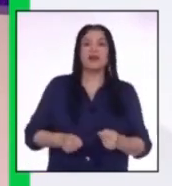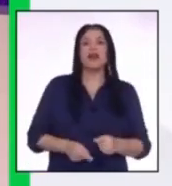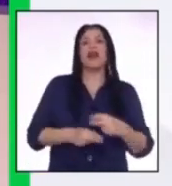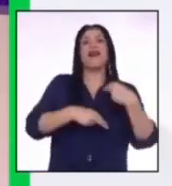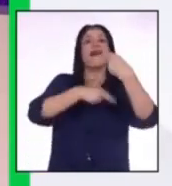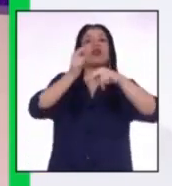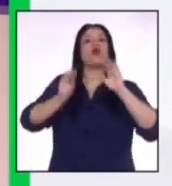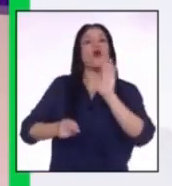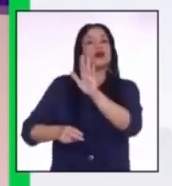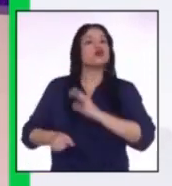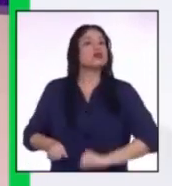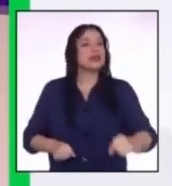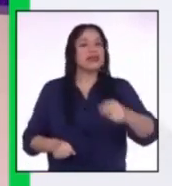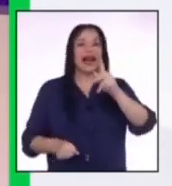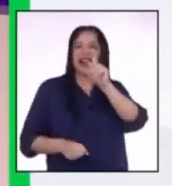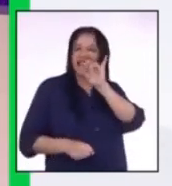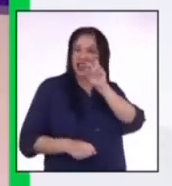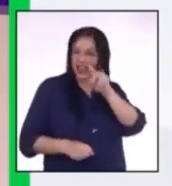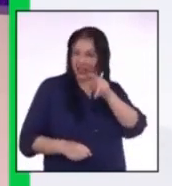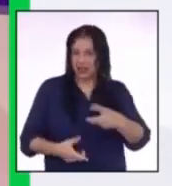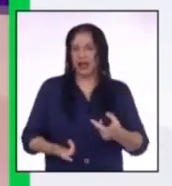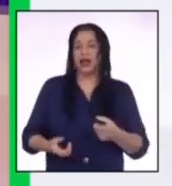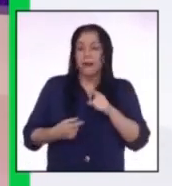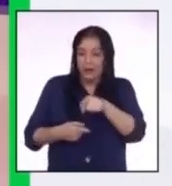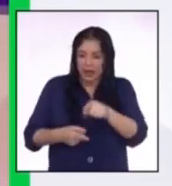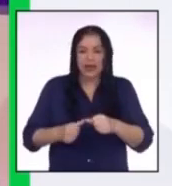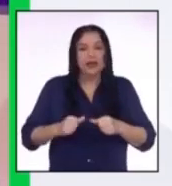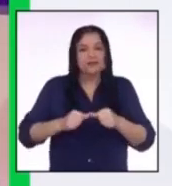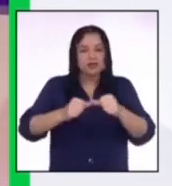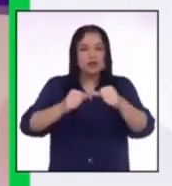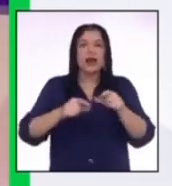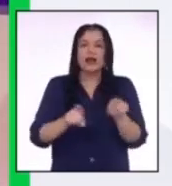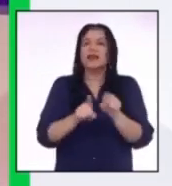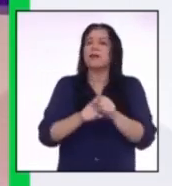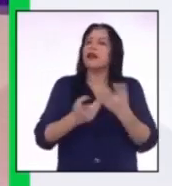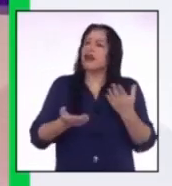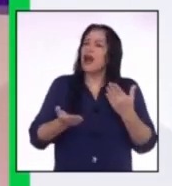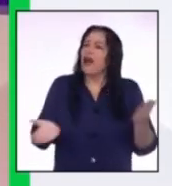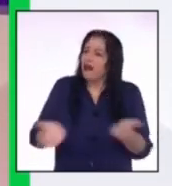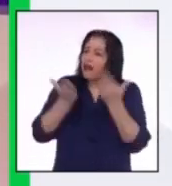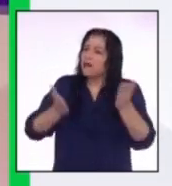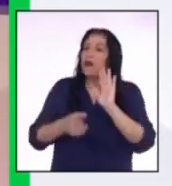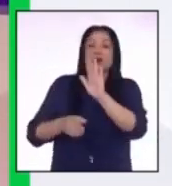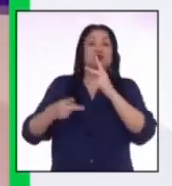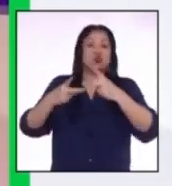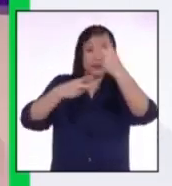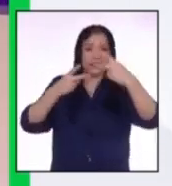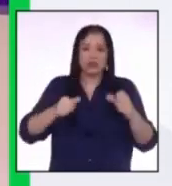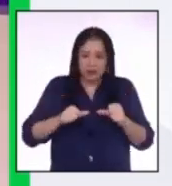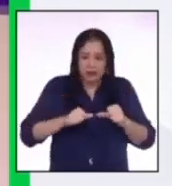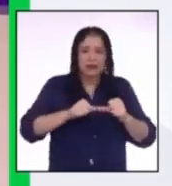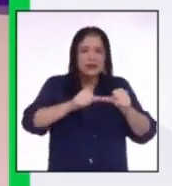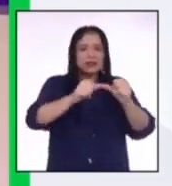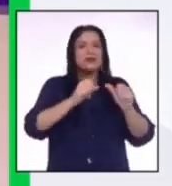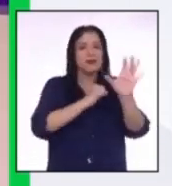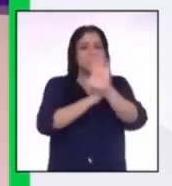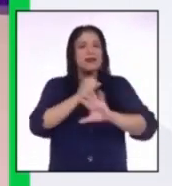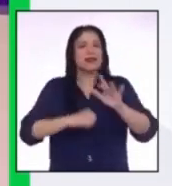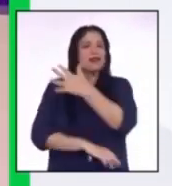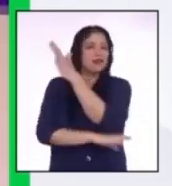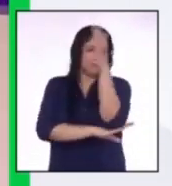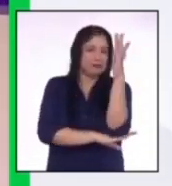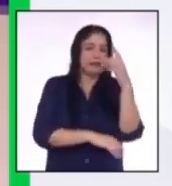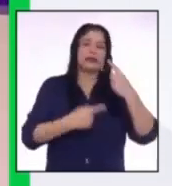da para que además lo siga conservando y ha inspirado sus vecinos para que sus lesiones también conserven los bosques pero en el